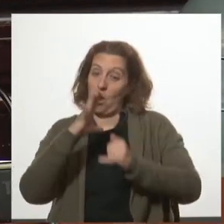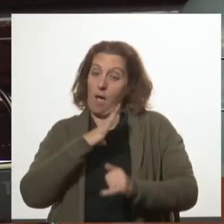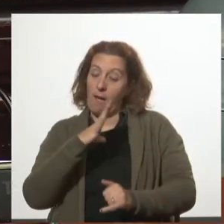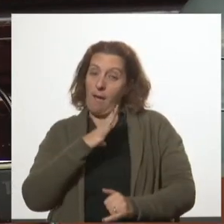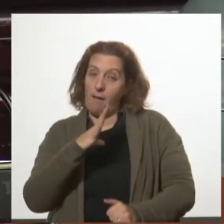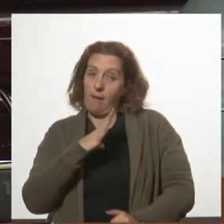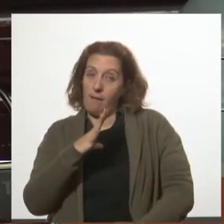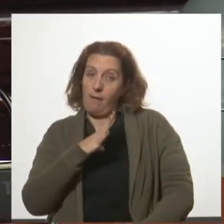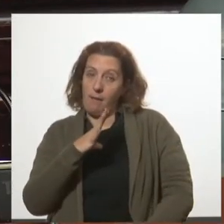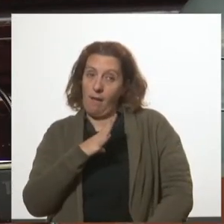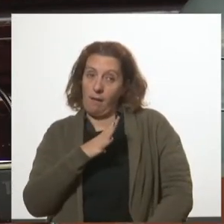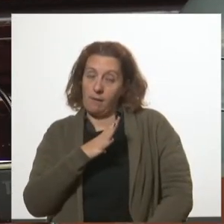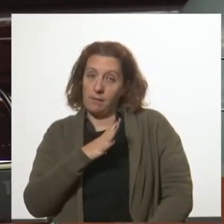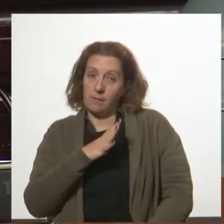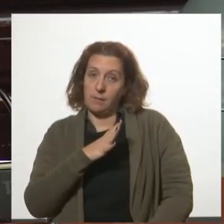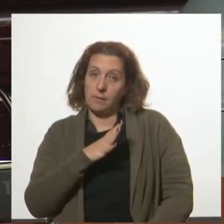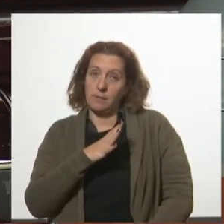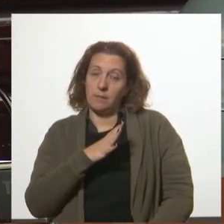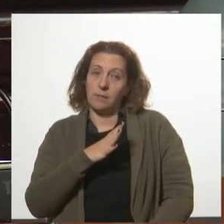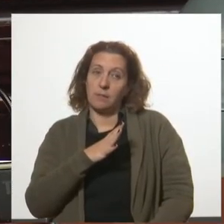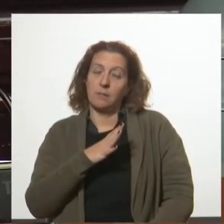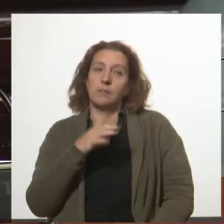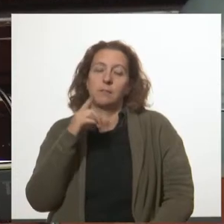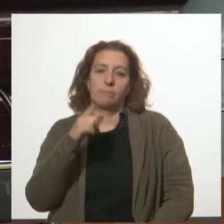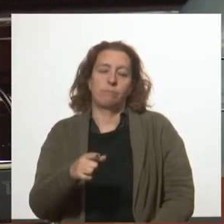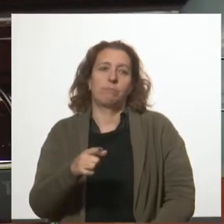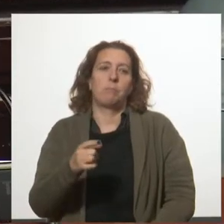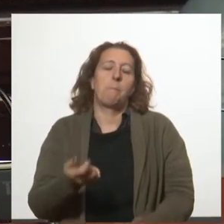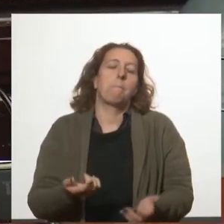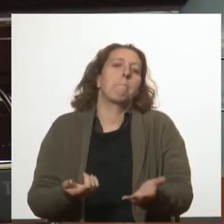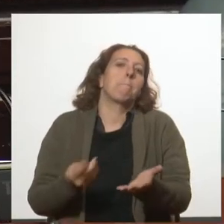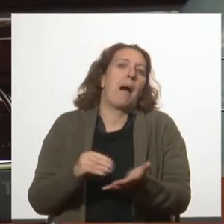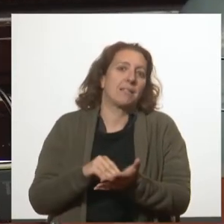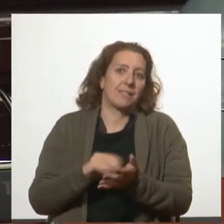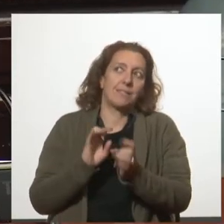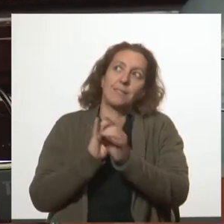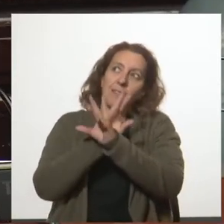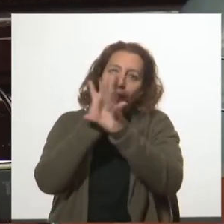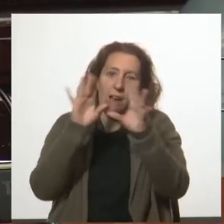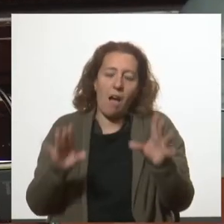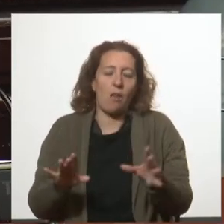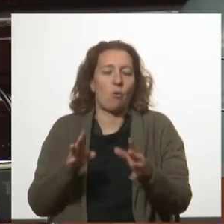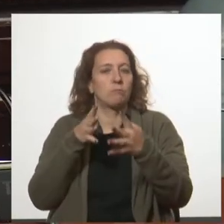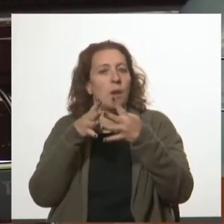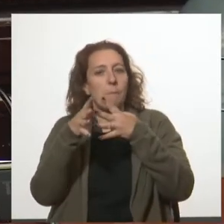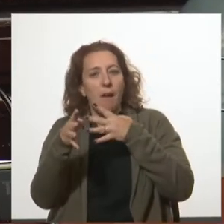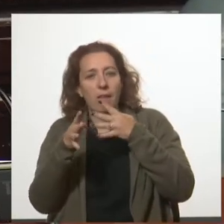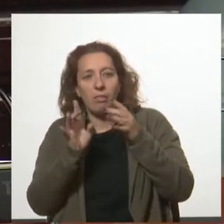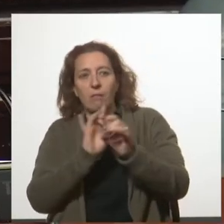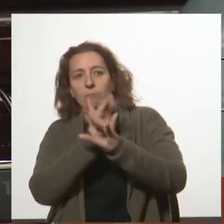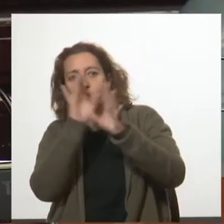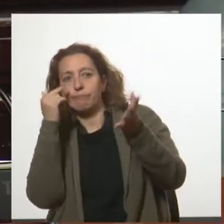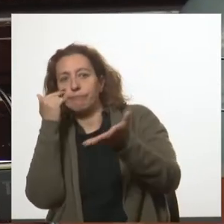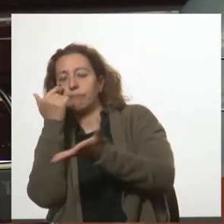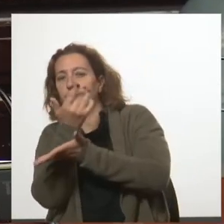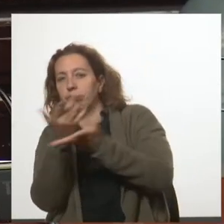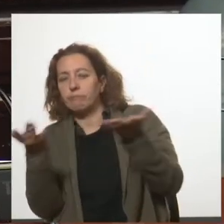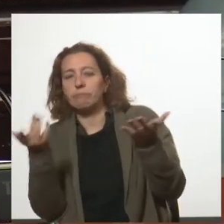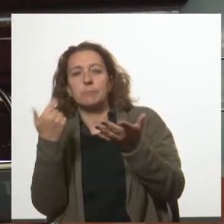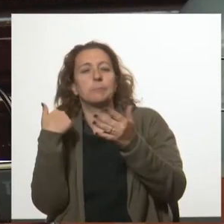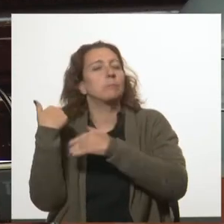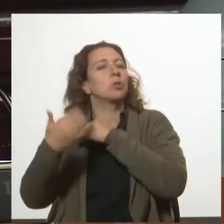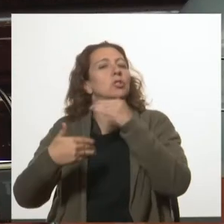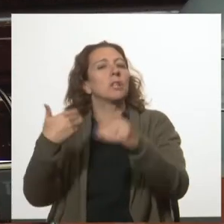este tipo de actuaciones más cristalino más transparencia se va a arrojar sobre los